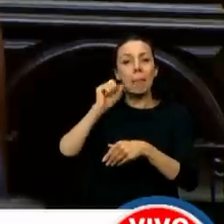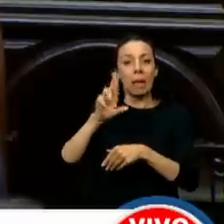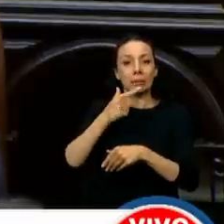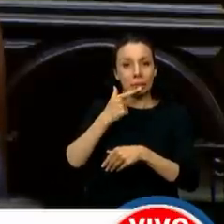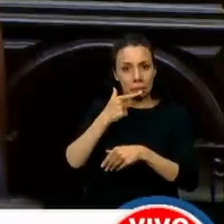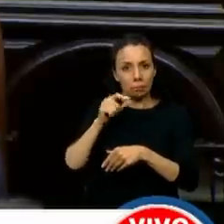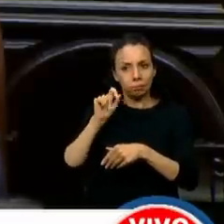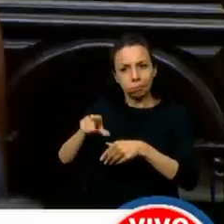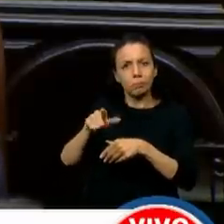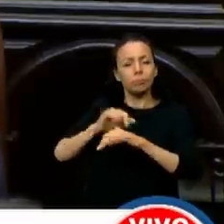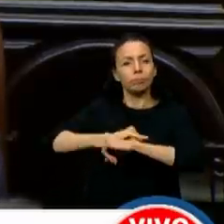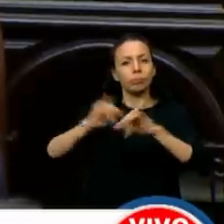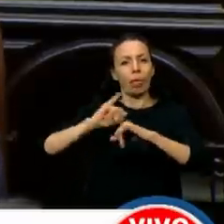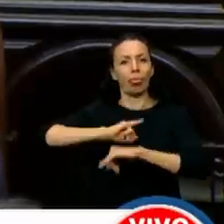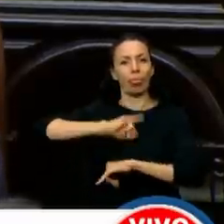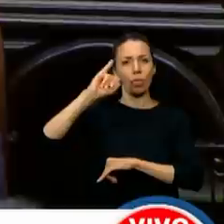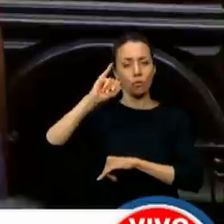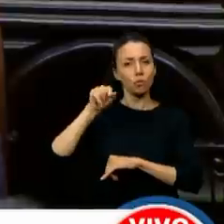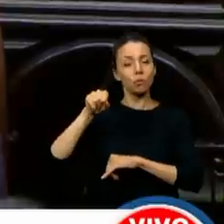panamá papers que